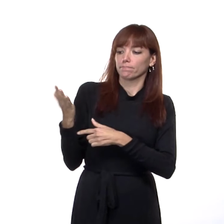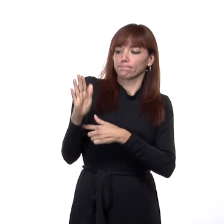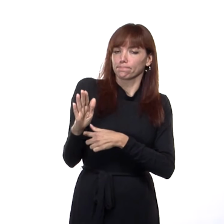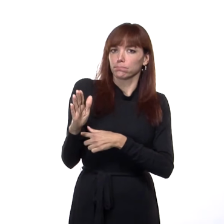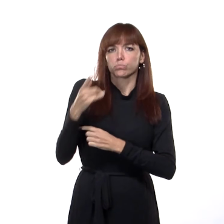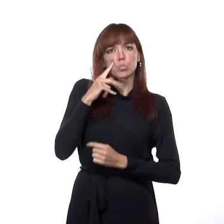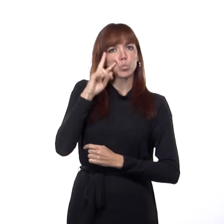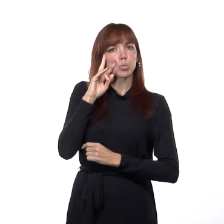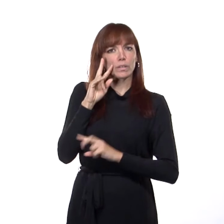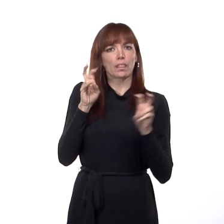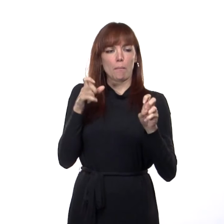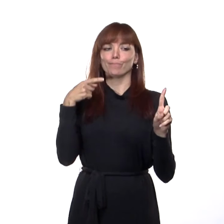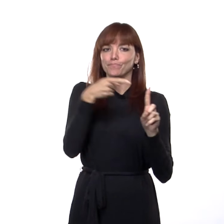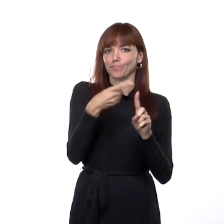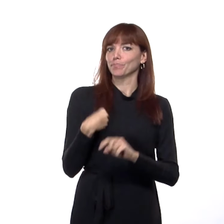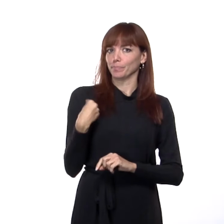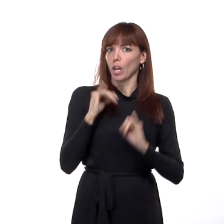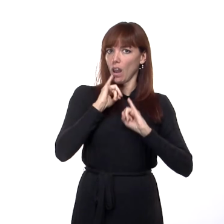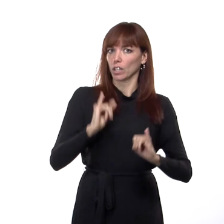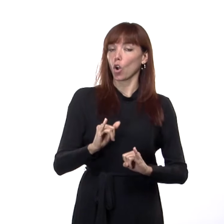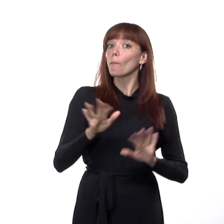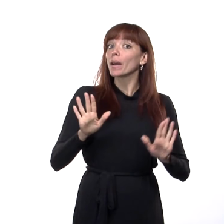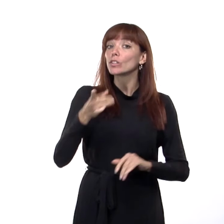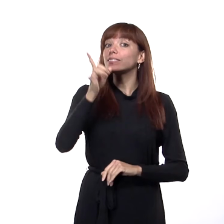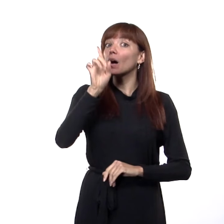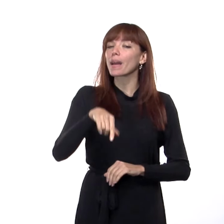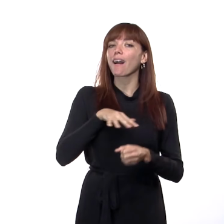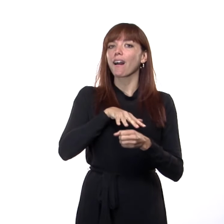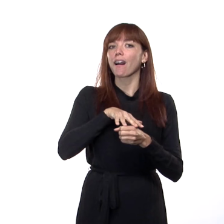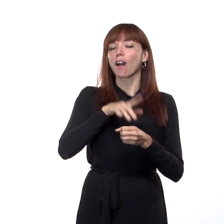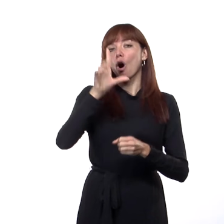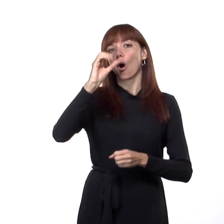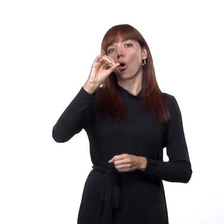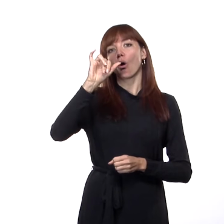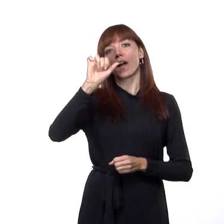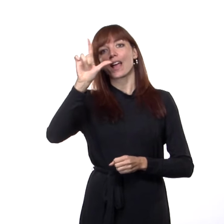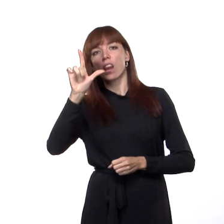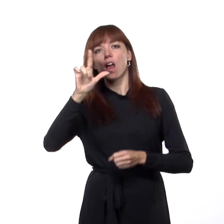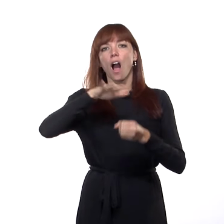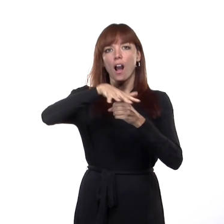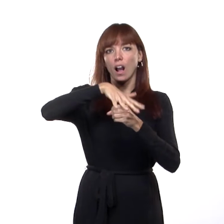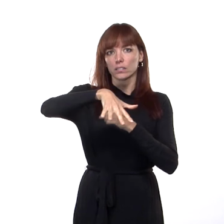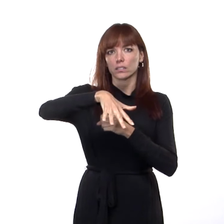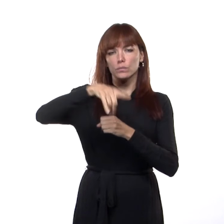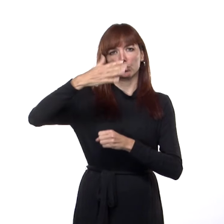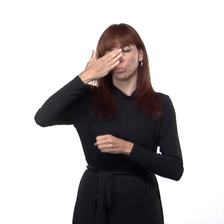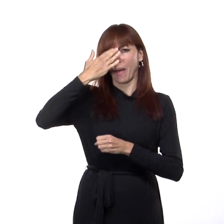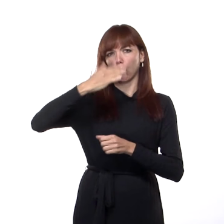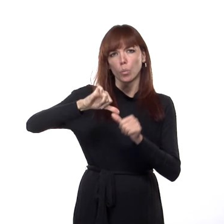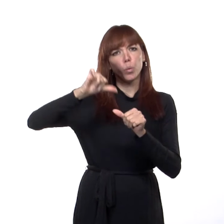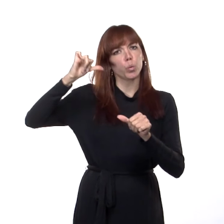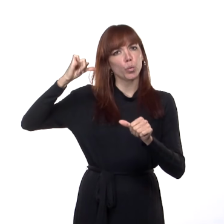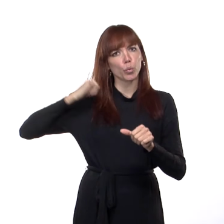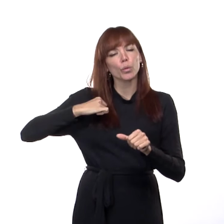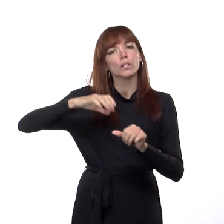con mucha experiencia en ese sector en el sector eléctrico pero también oil and gas oil and gas es uno de los sectores quizá más maduro en algunas otras